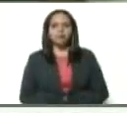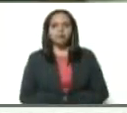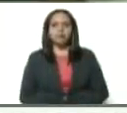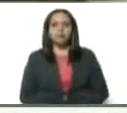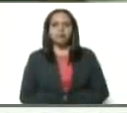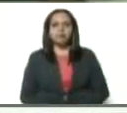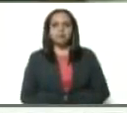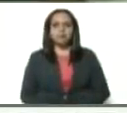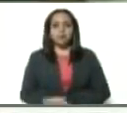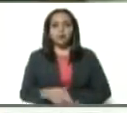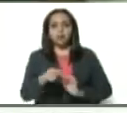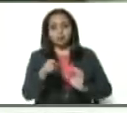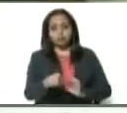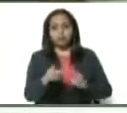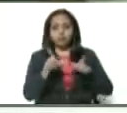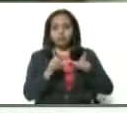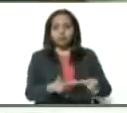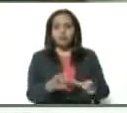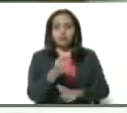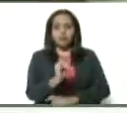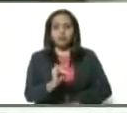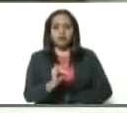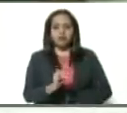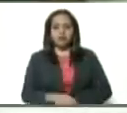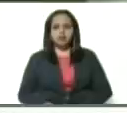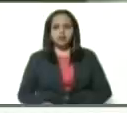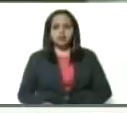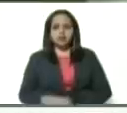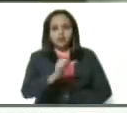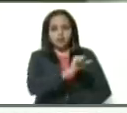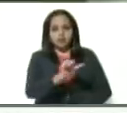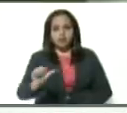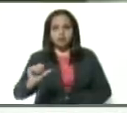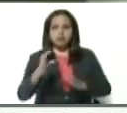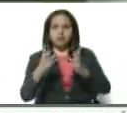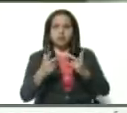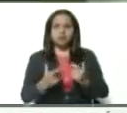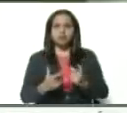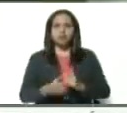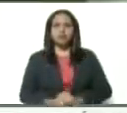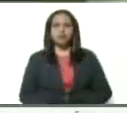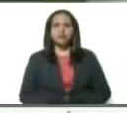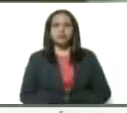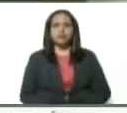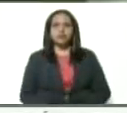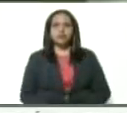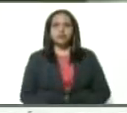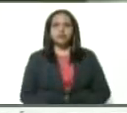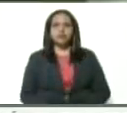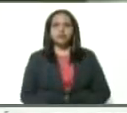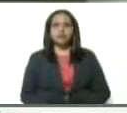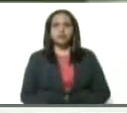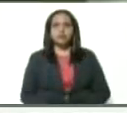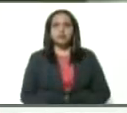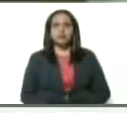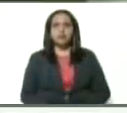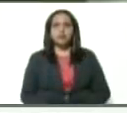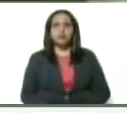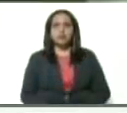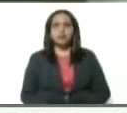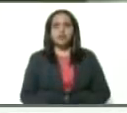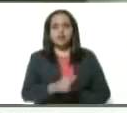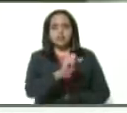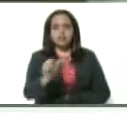Esta cuarentena, ya estamos por la semana. Estamos en el tratamiento de... No, pero dímela tú, pues. 17.